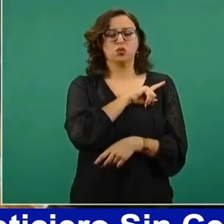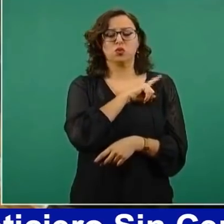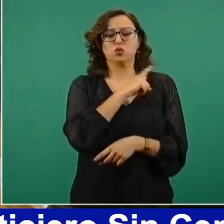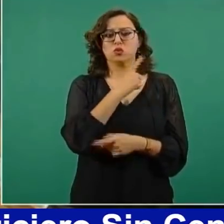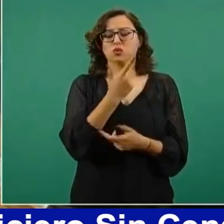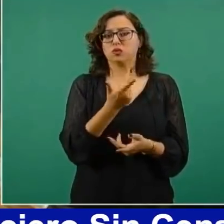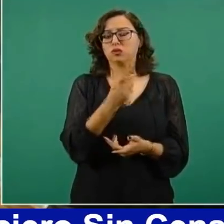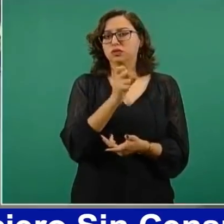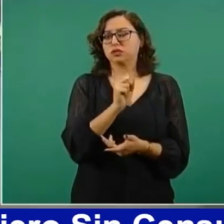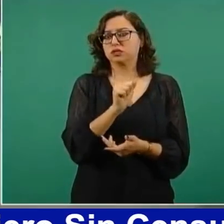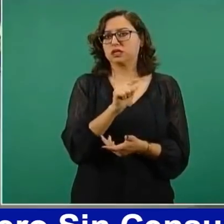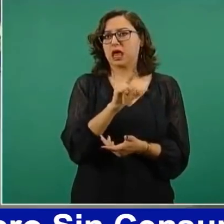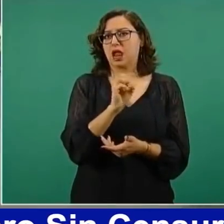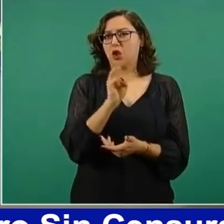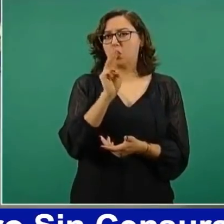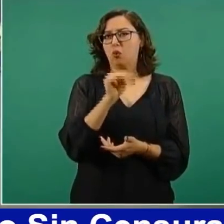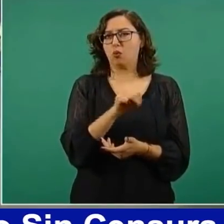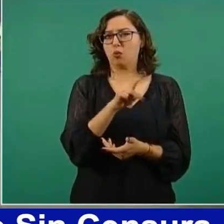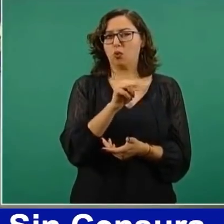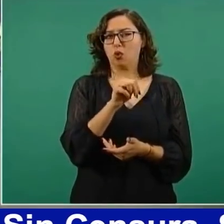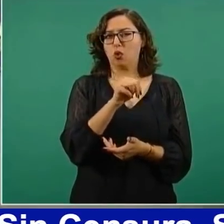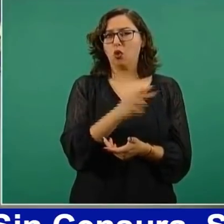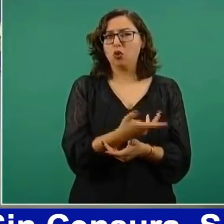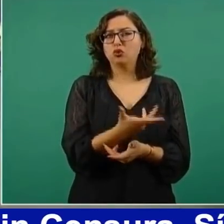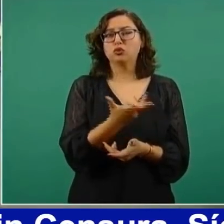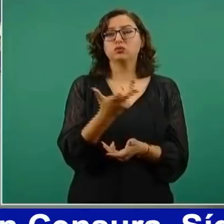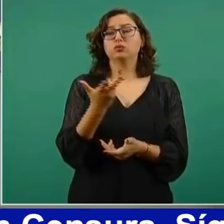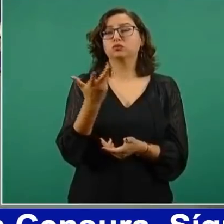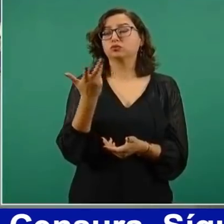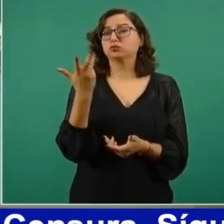Salomón Chertorivsky,